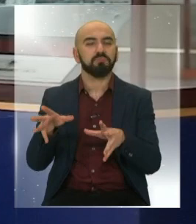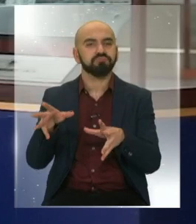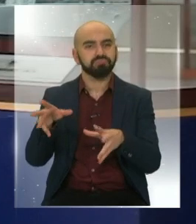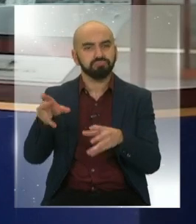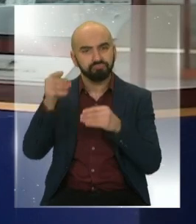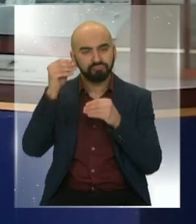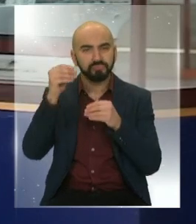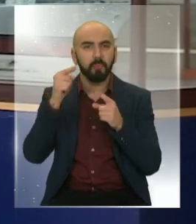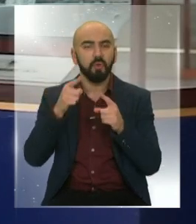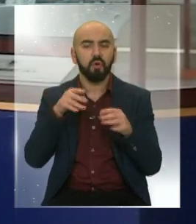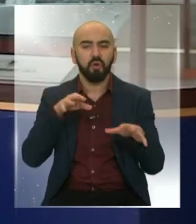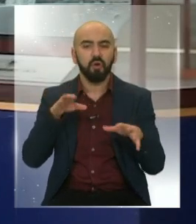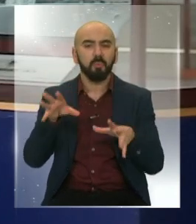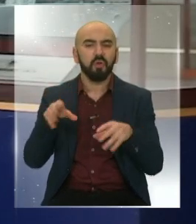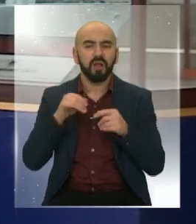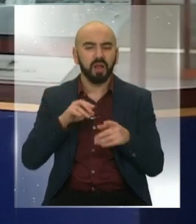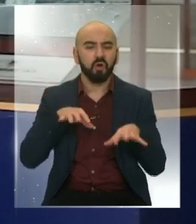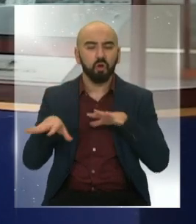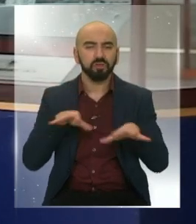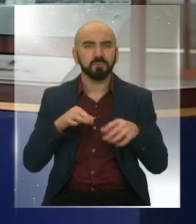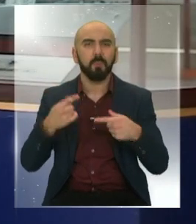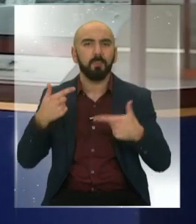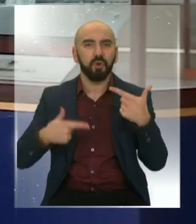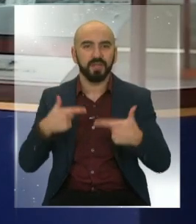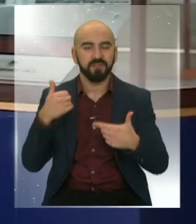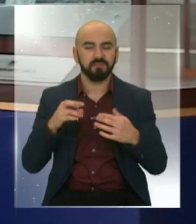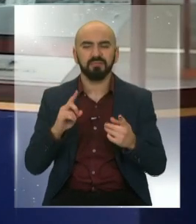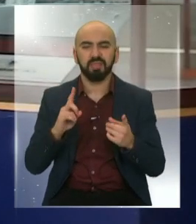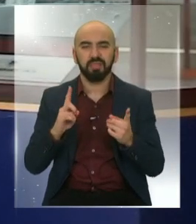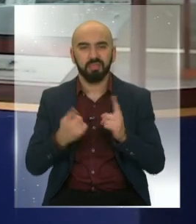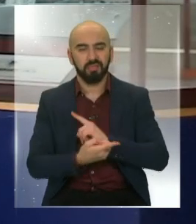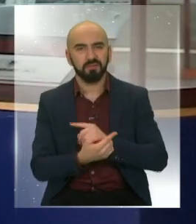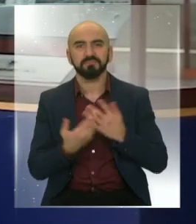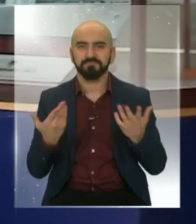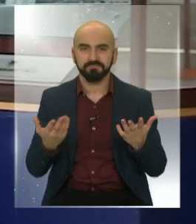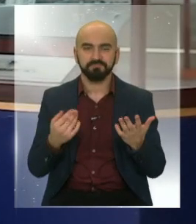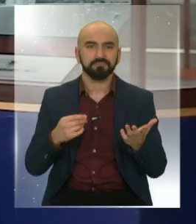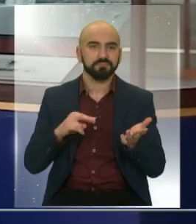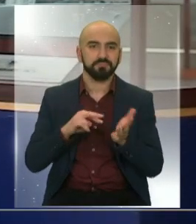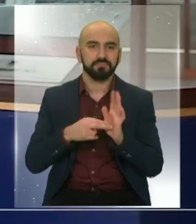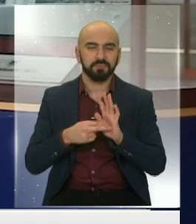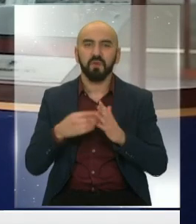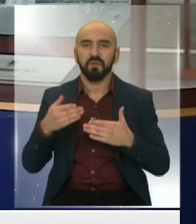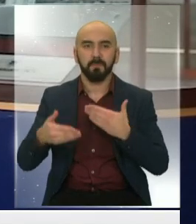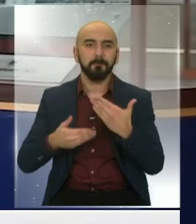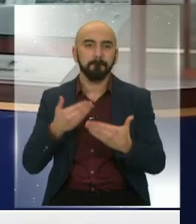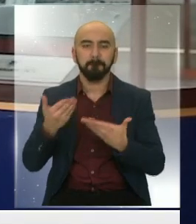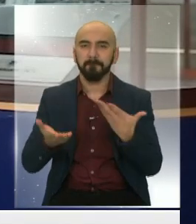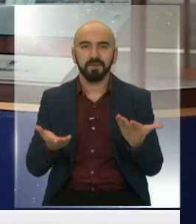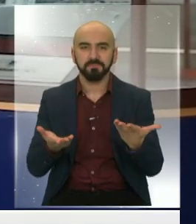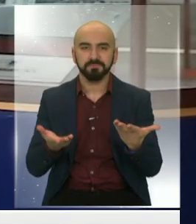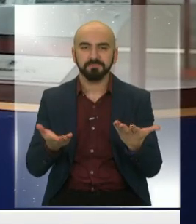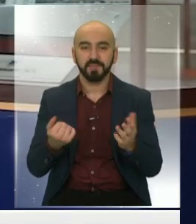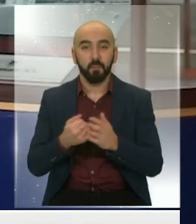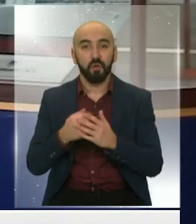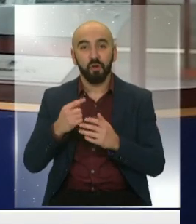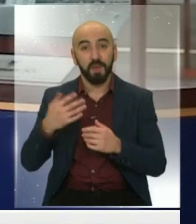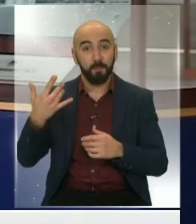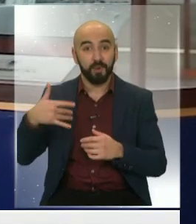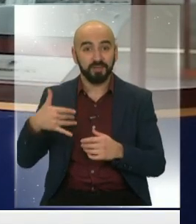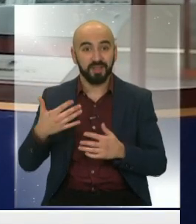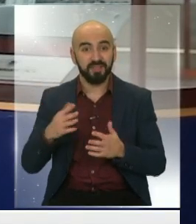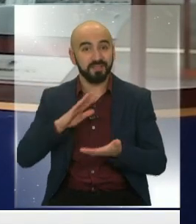más políticos y que produjeron obviamente que la trascendencia y la importancia que tenía la ceremonia del 21 de